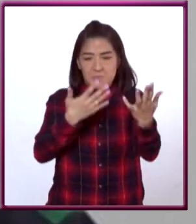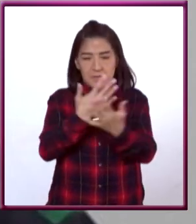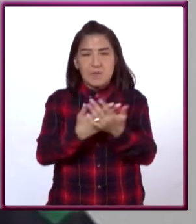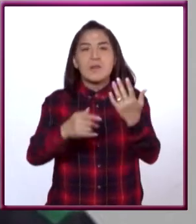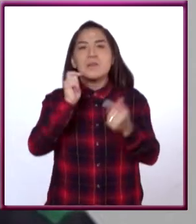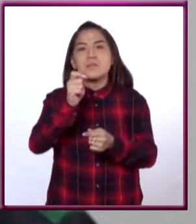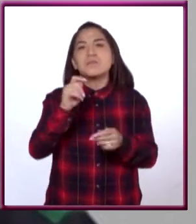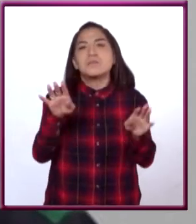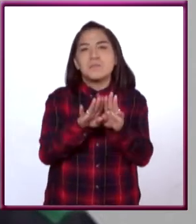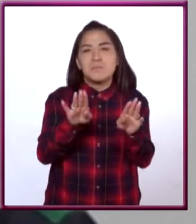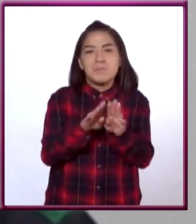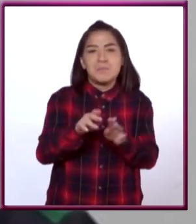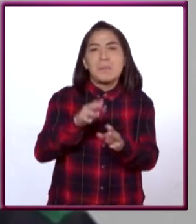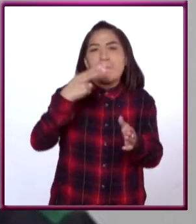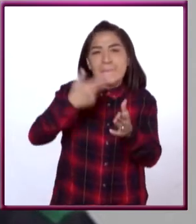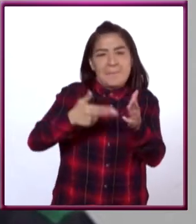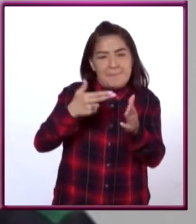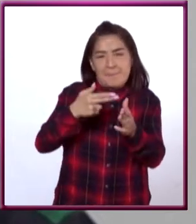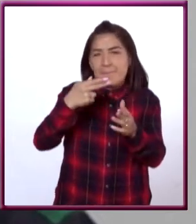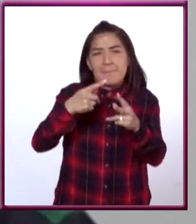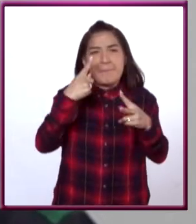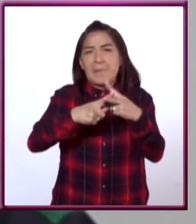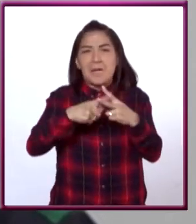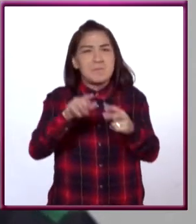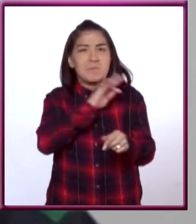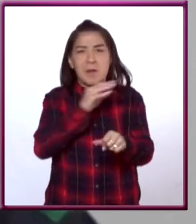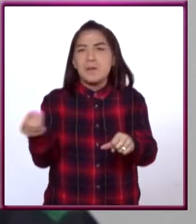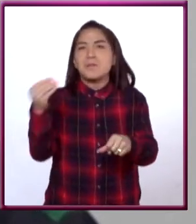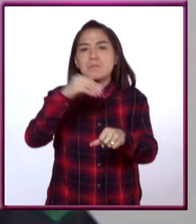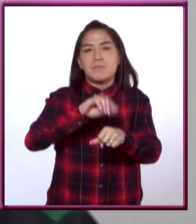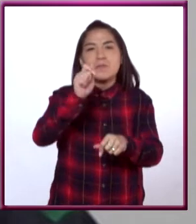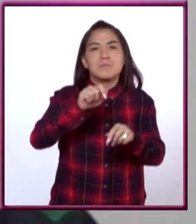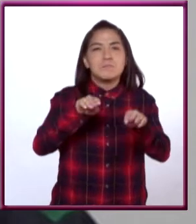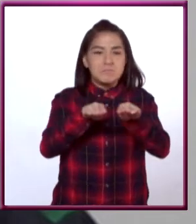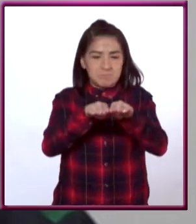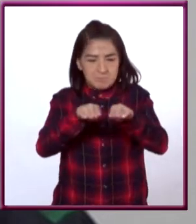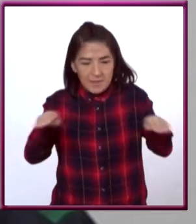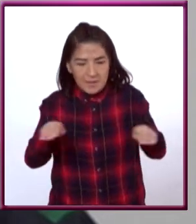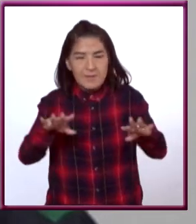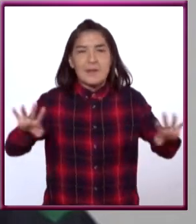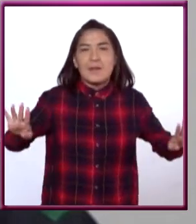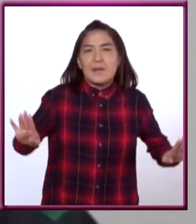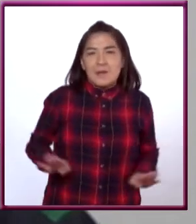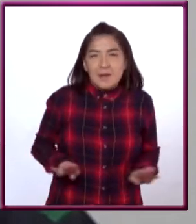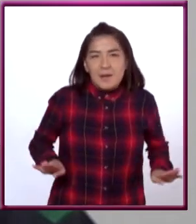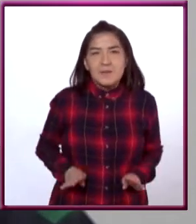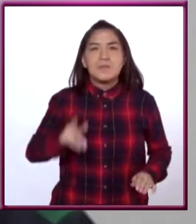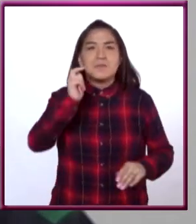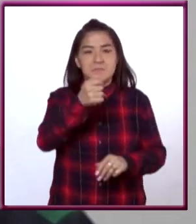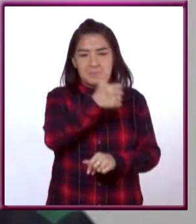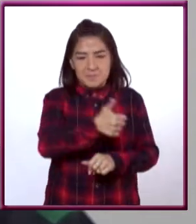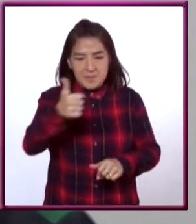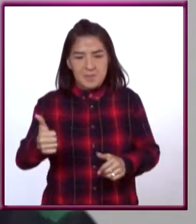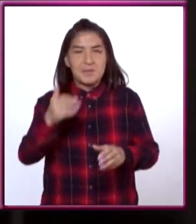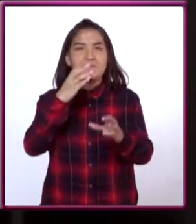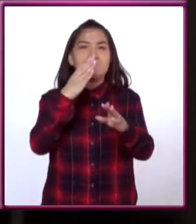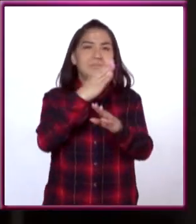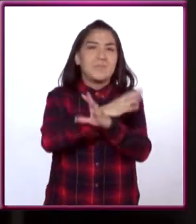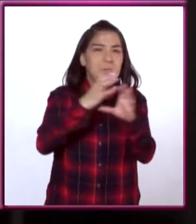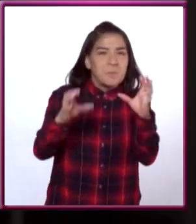podemos experimentar las matemáticas en cosas tan básicas como es las mediciones de las características que ocupan nuestros